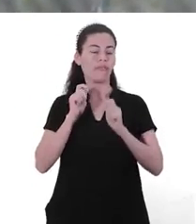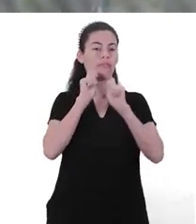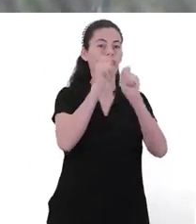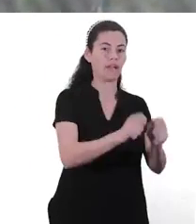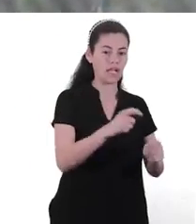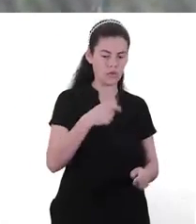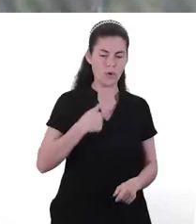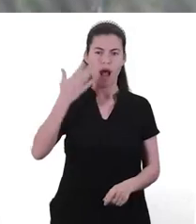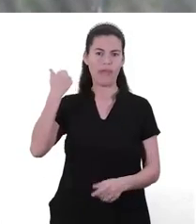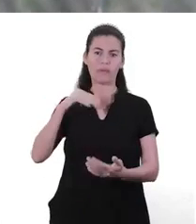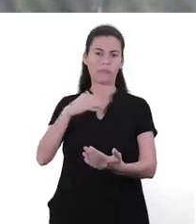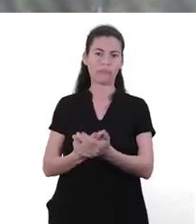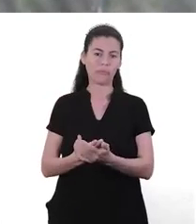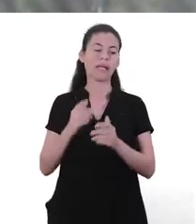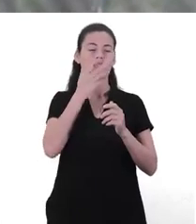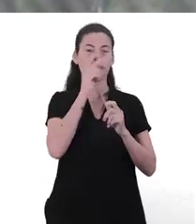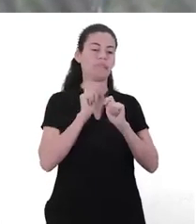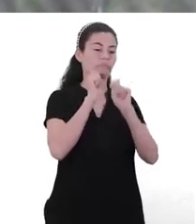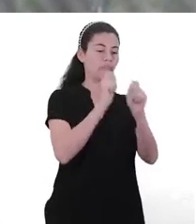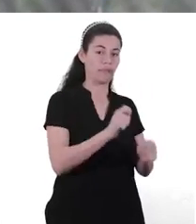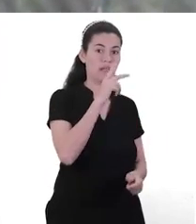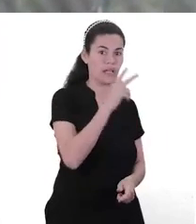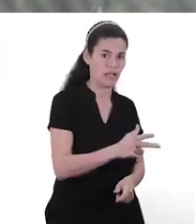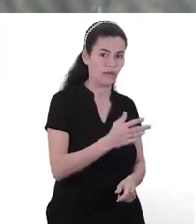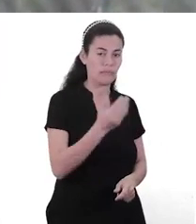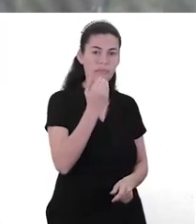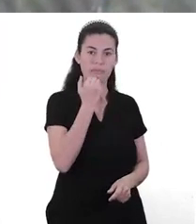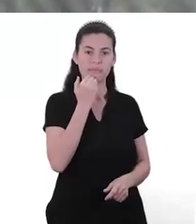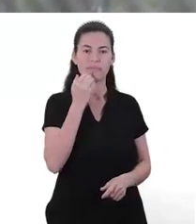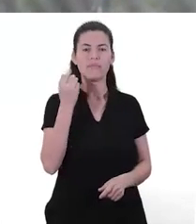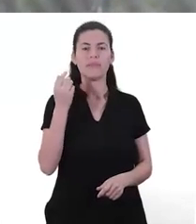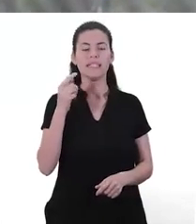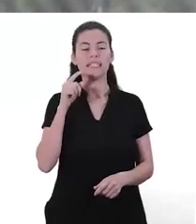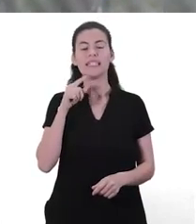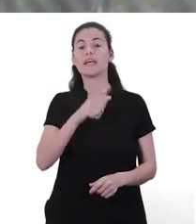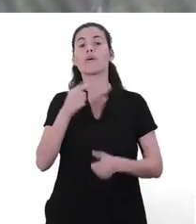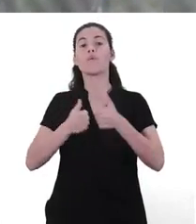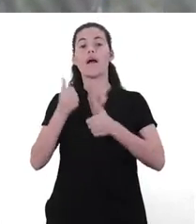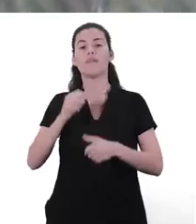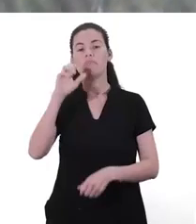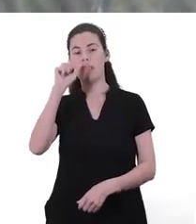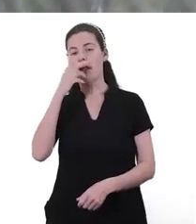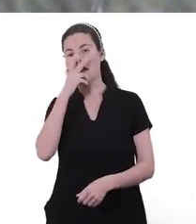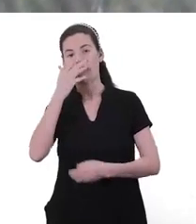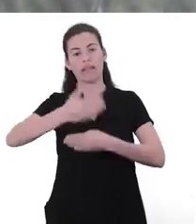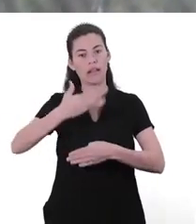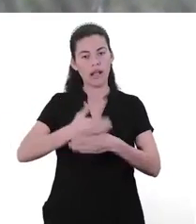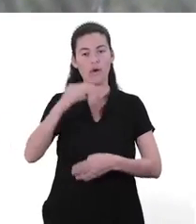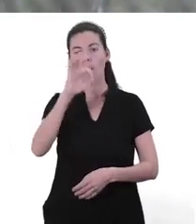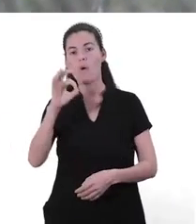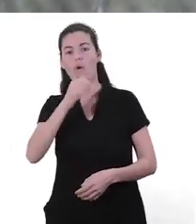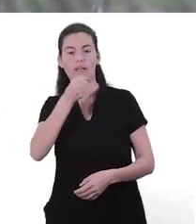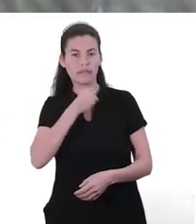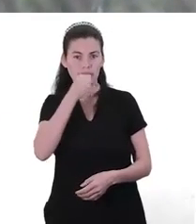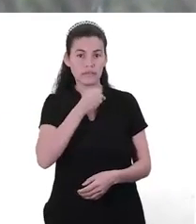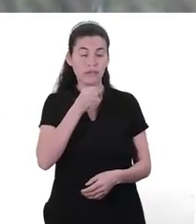ser bailarina, entonces quiero que mi hija sea bailarina. Capaz la hija muy interesada en lo que el baile, le gusta más el teatro o el canto o